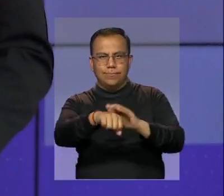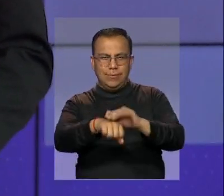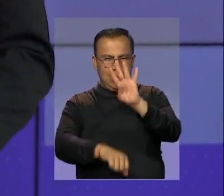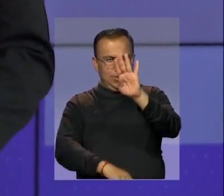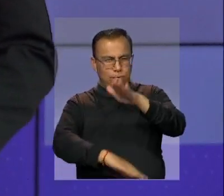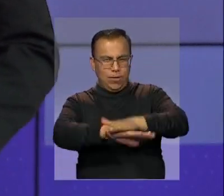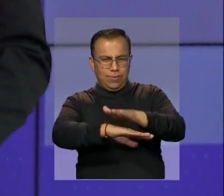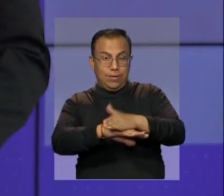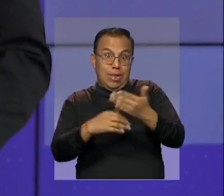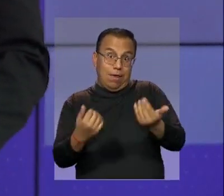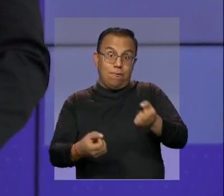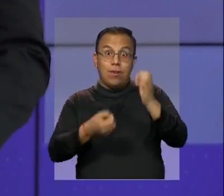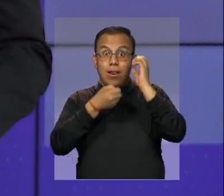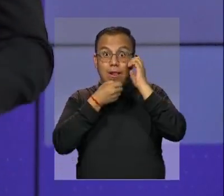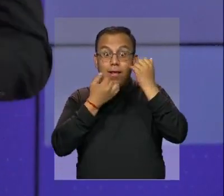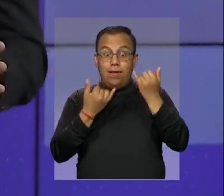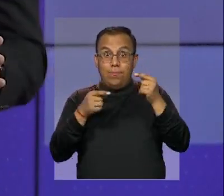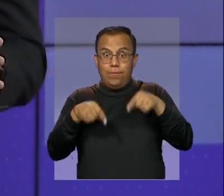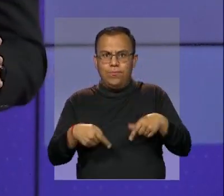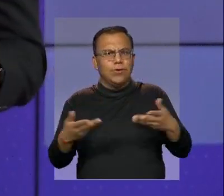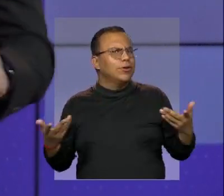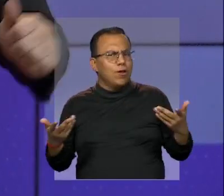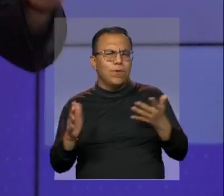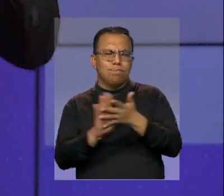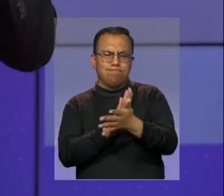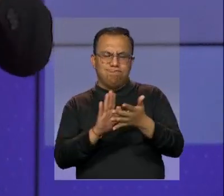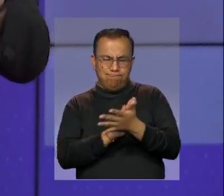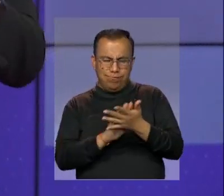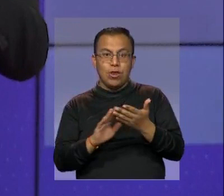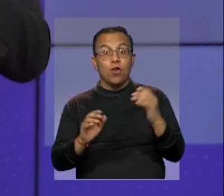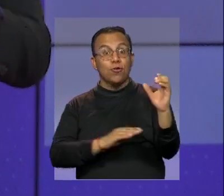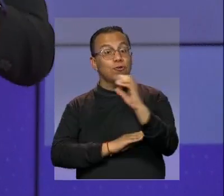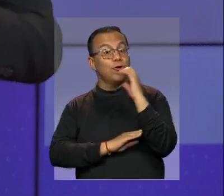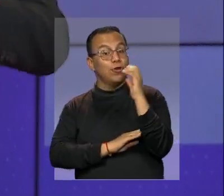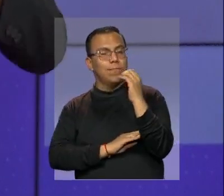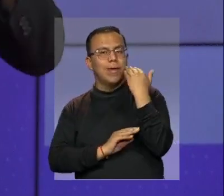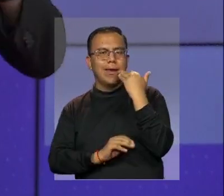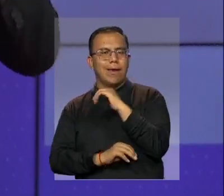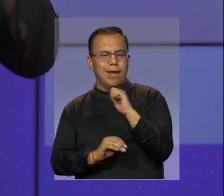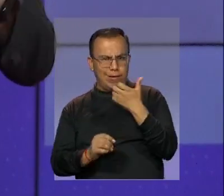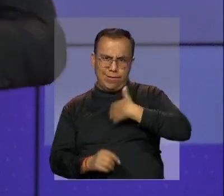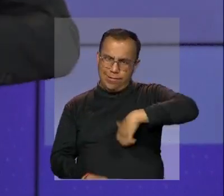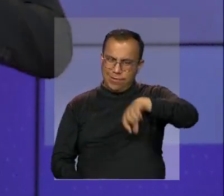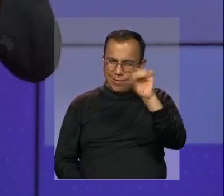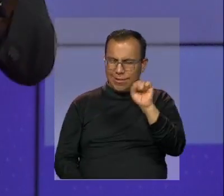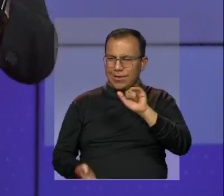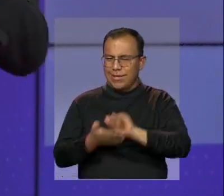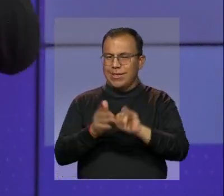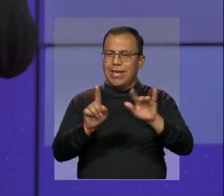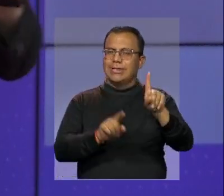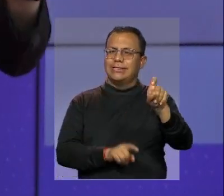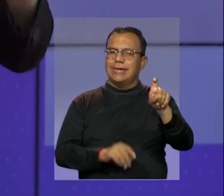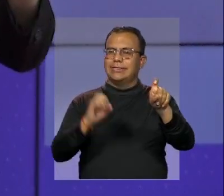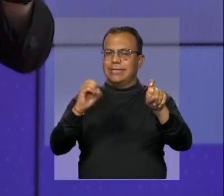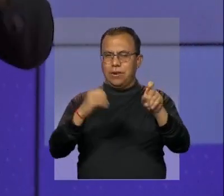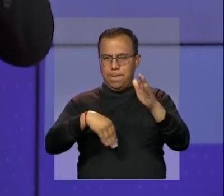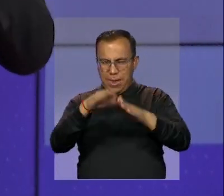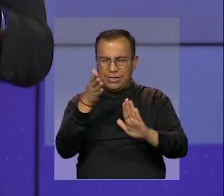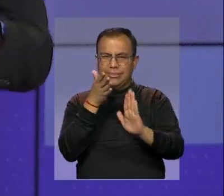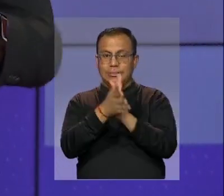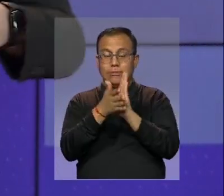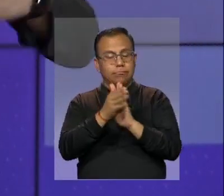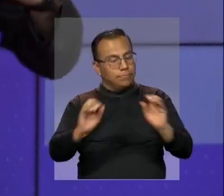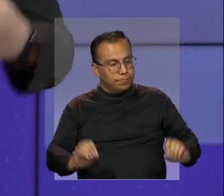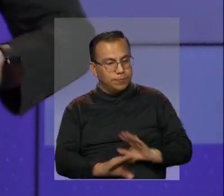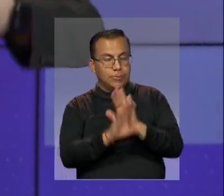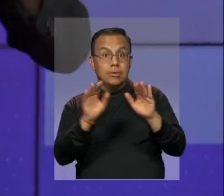tarde a escuchar ahora un podcast en donde tenemos información de la selección Colombia femenina que le ganó, como veíamos, 6-0 a Panamá, pero con más detalles. Y por